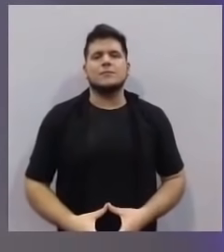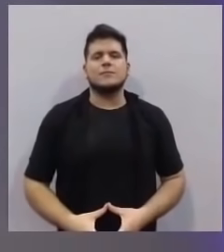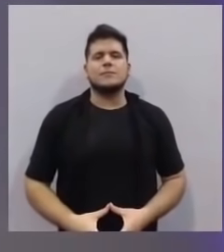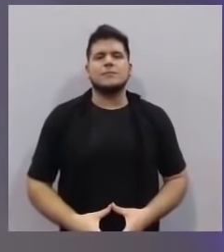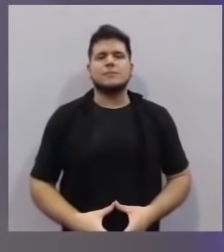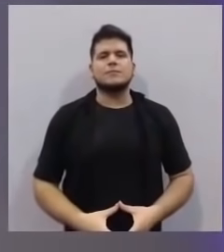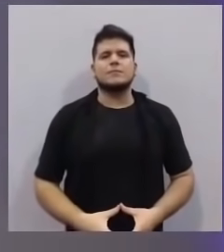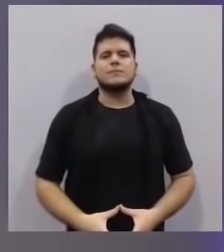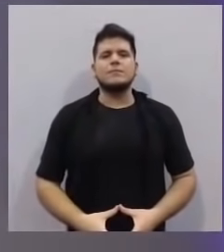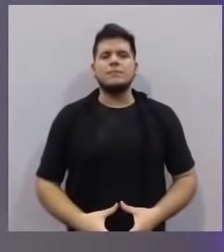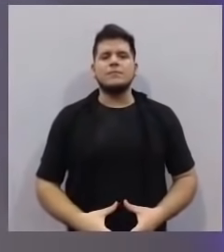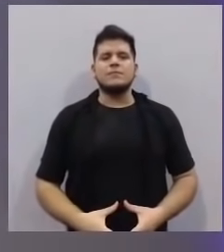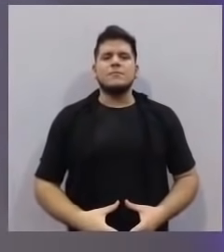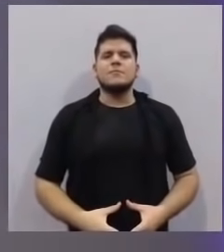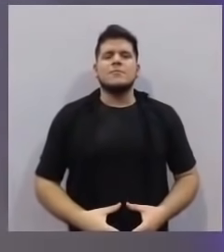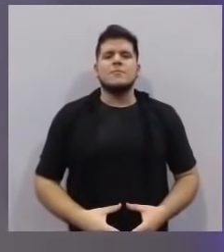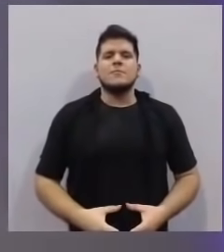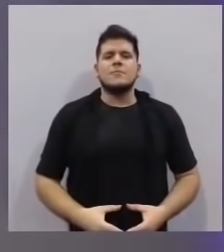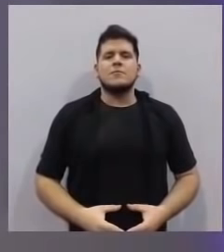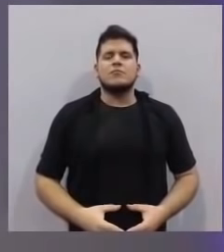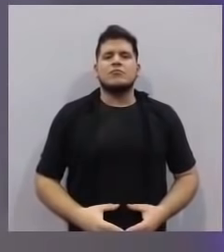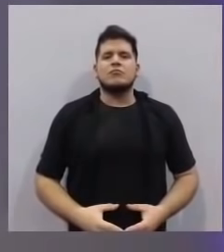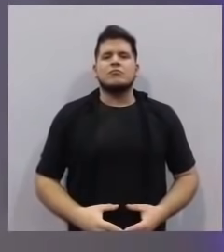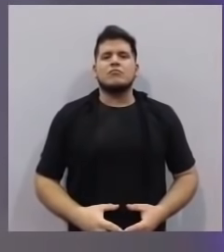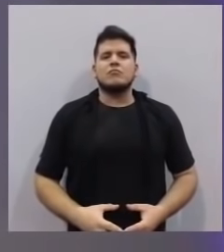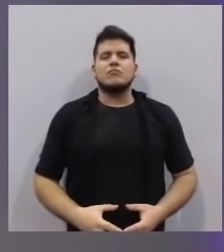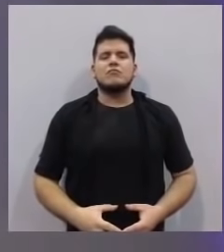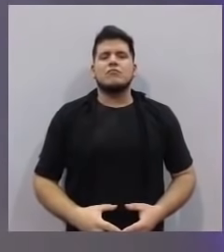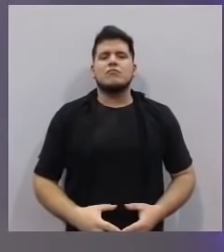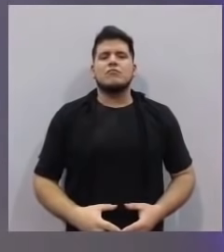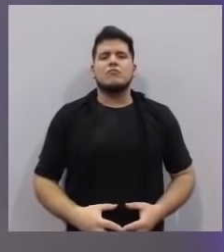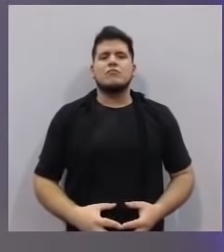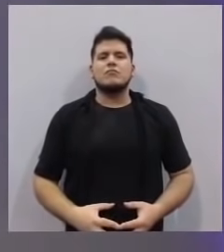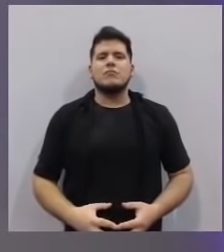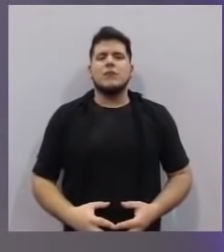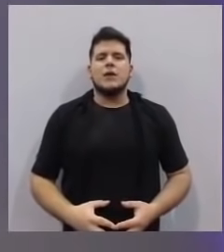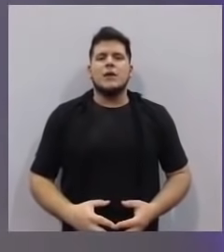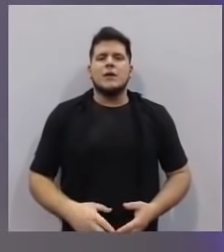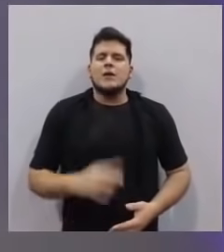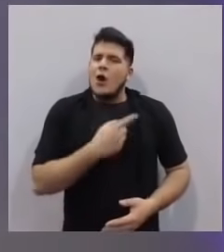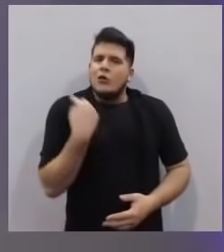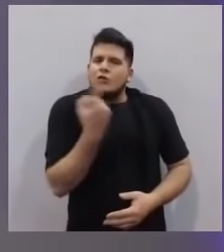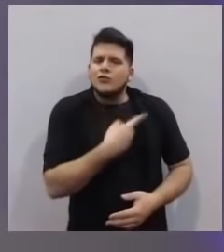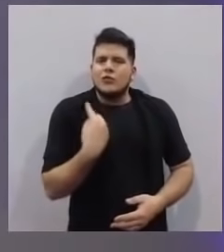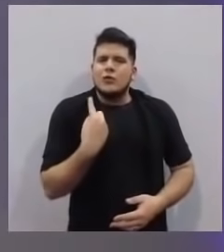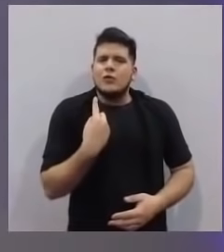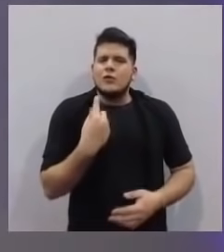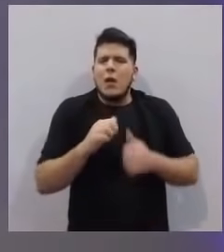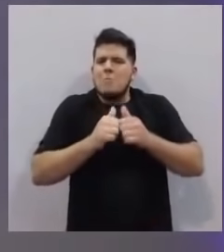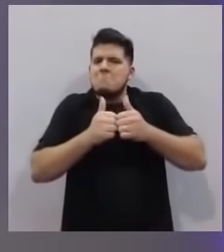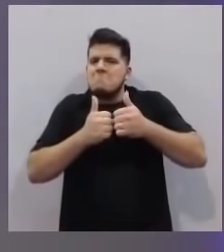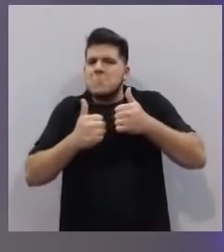y volvió a vivir lo que vemos allí es que en la casa del padre los recursos